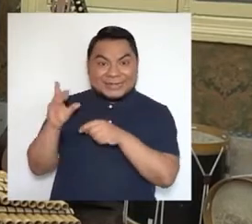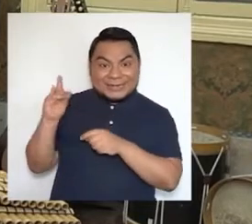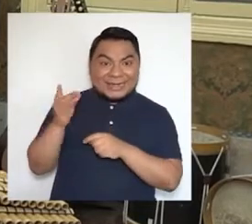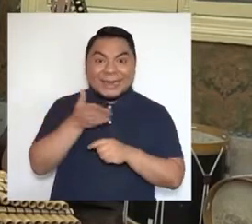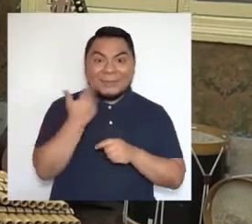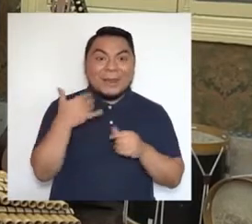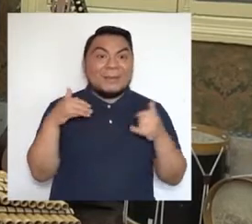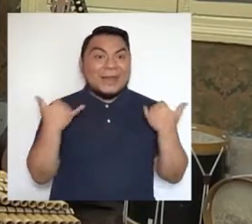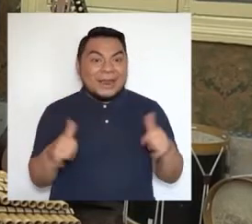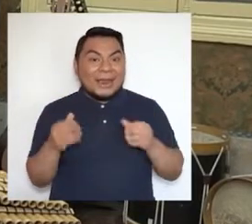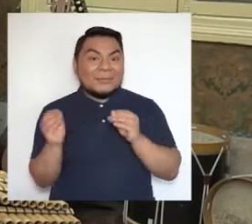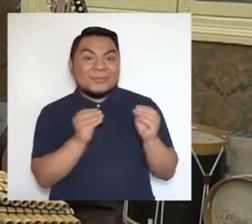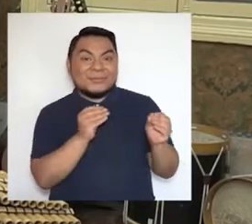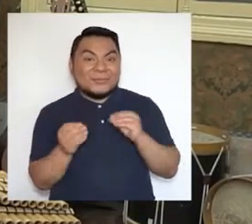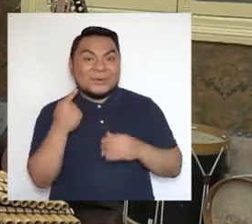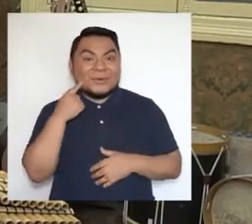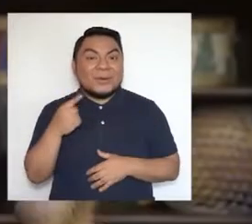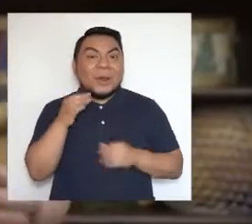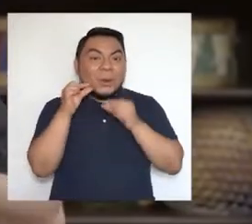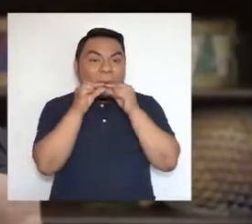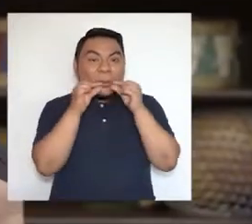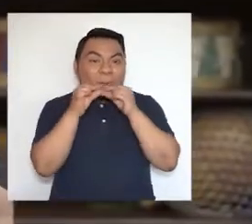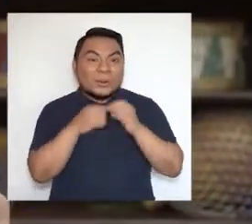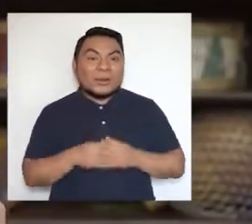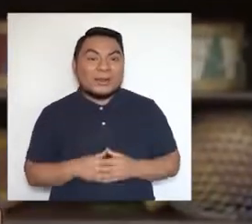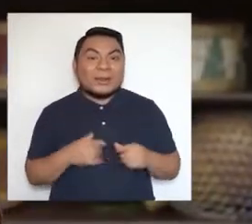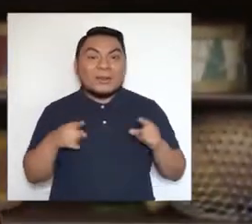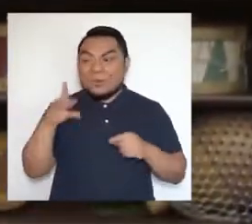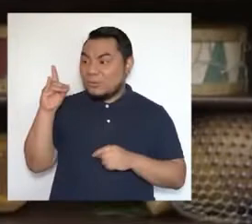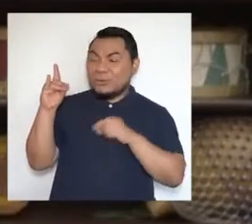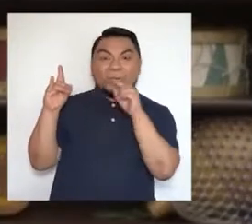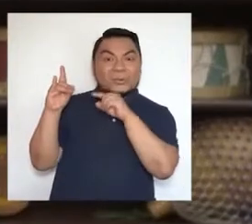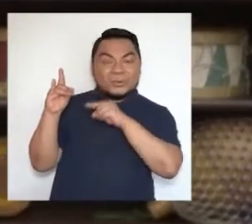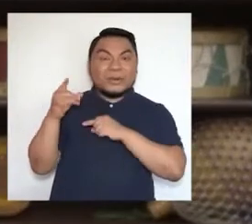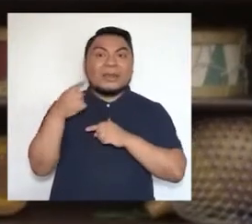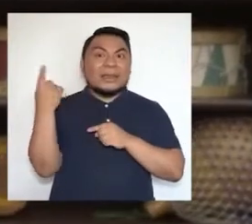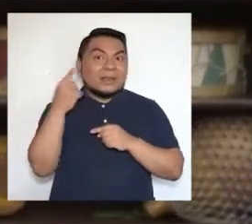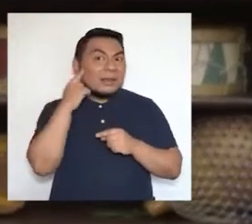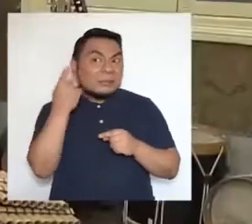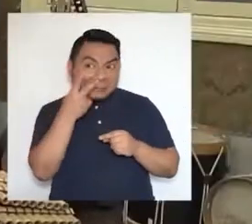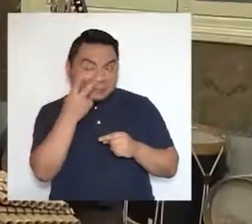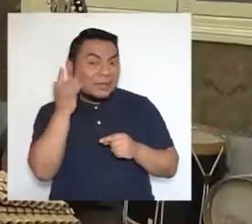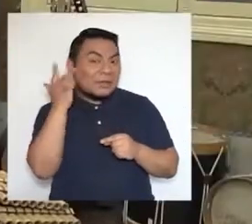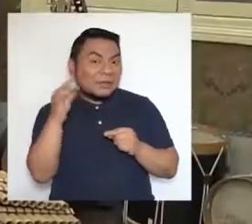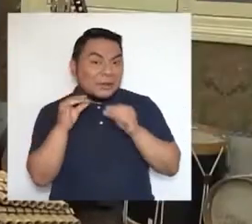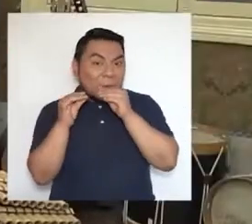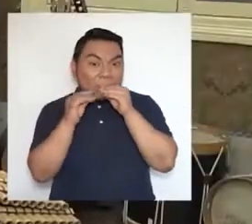bailar y a movernos con el sonido de la antara. Cuando la antara suena agudito,